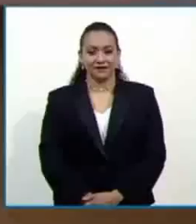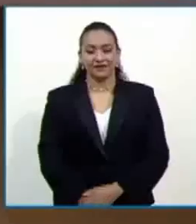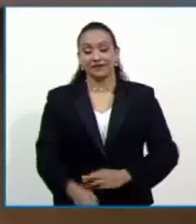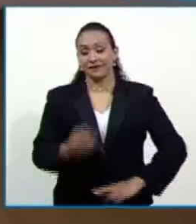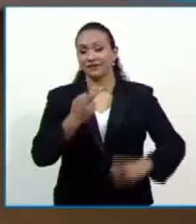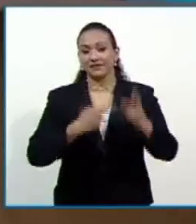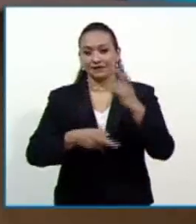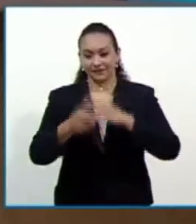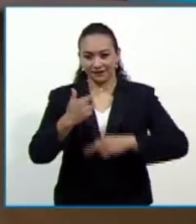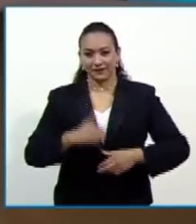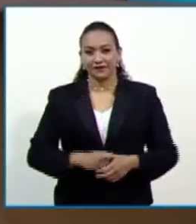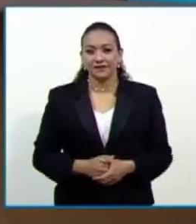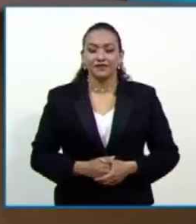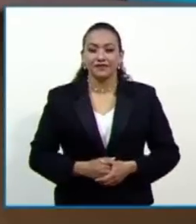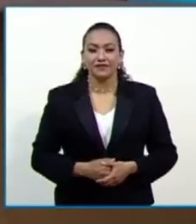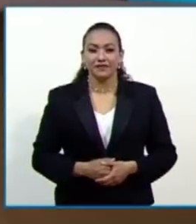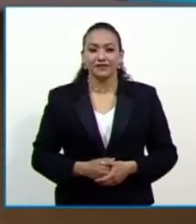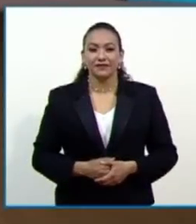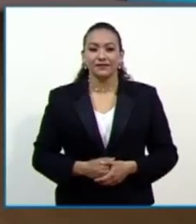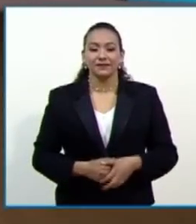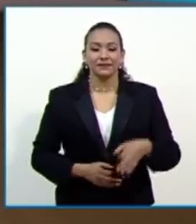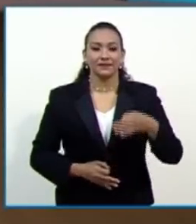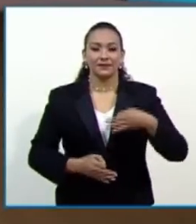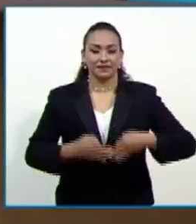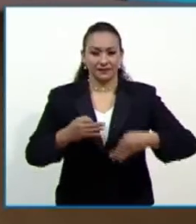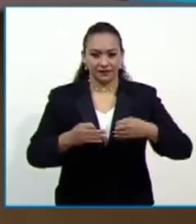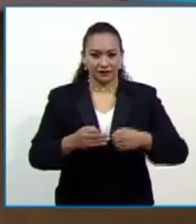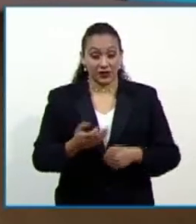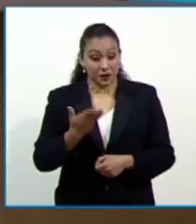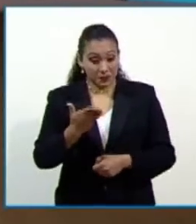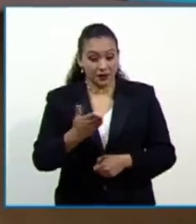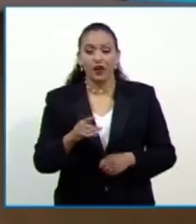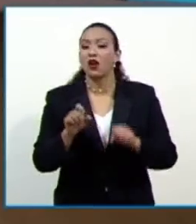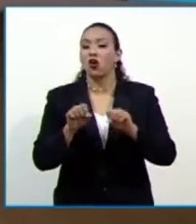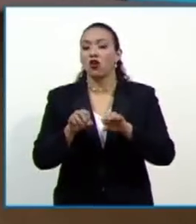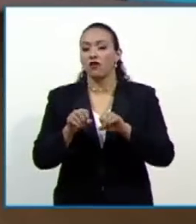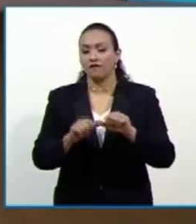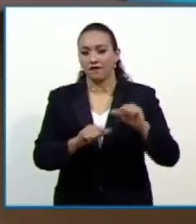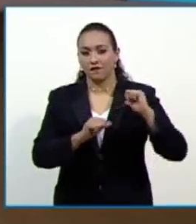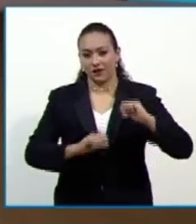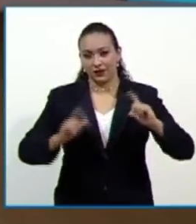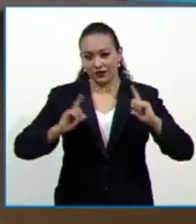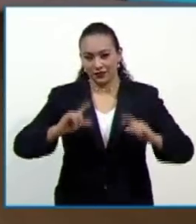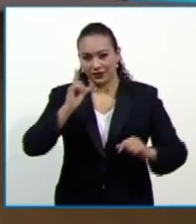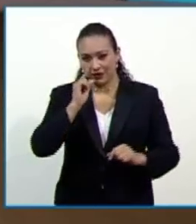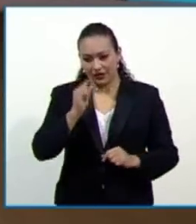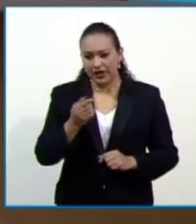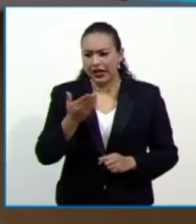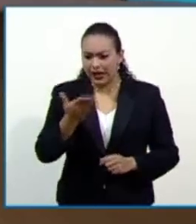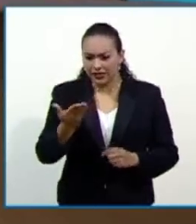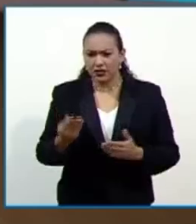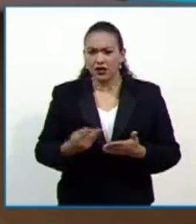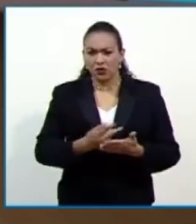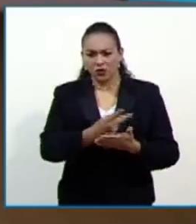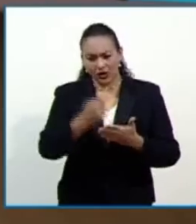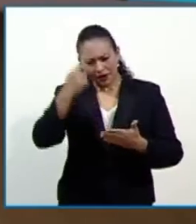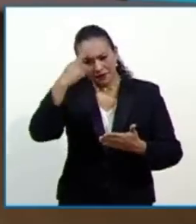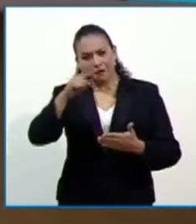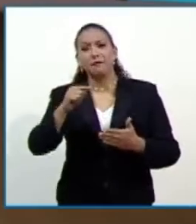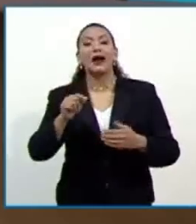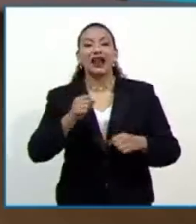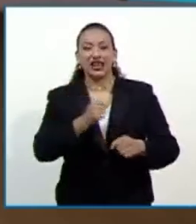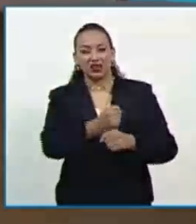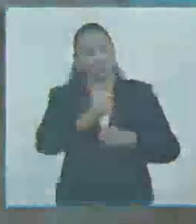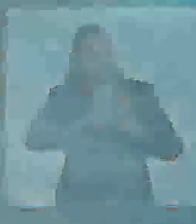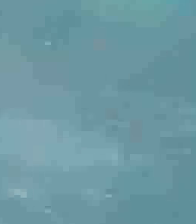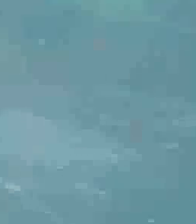Al regresar, Tribunal Colegiado ordena a la Fiscalía General de la República expedir Programa Nacional para prevenir la